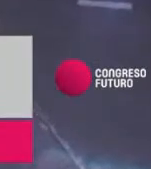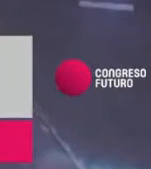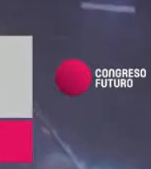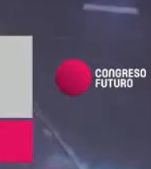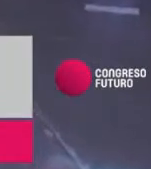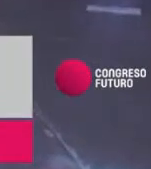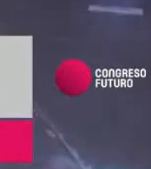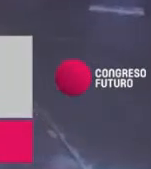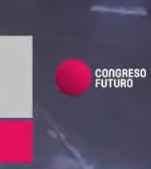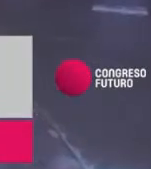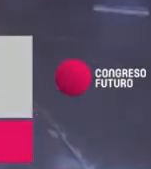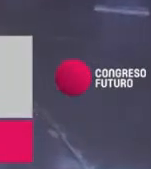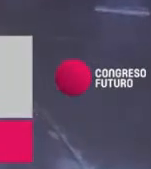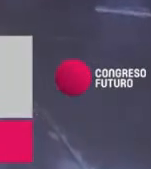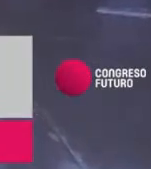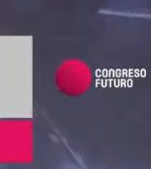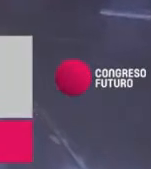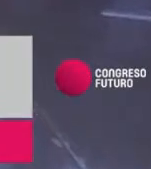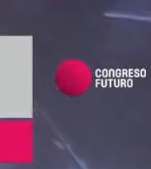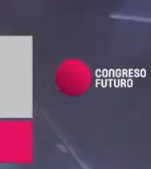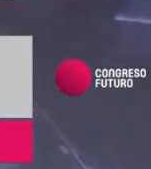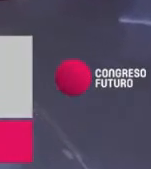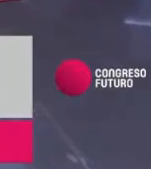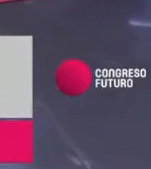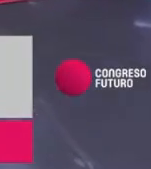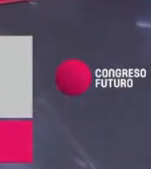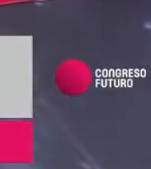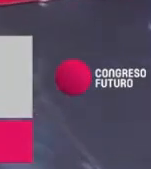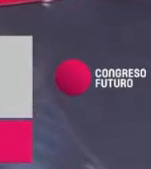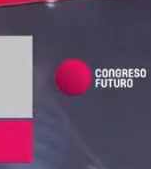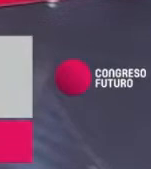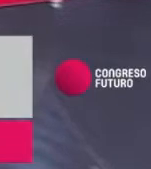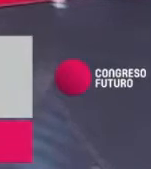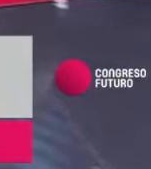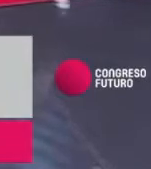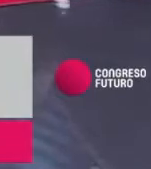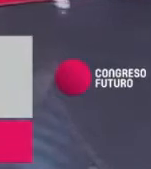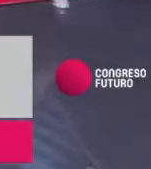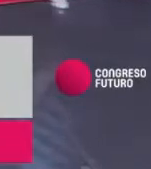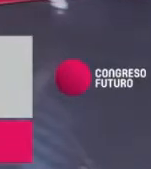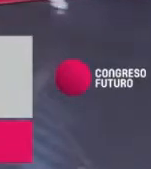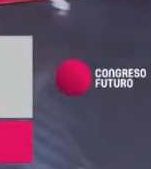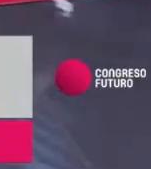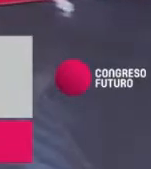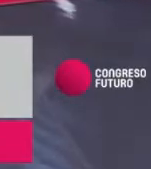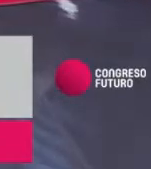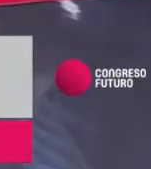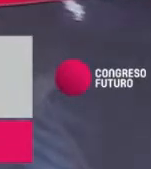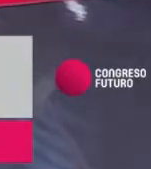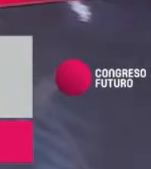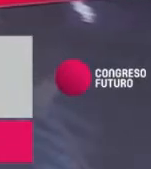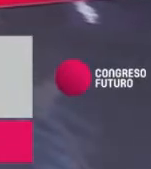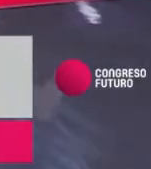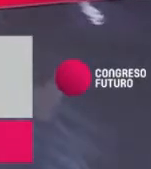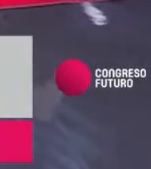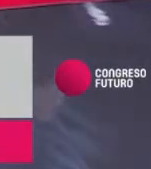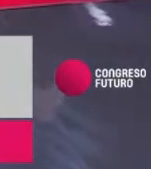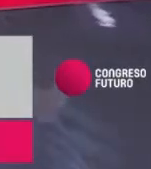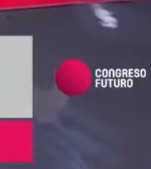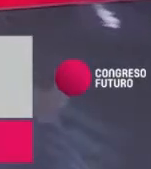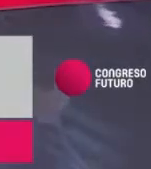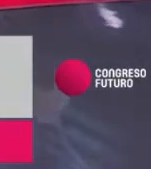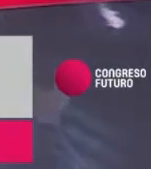mujeres están en el campo científico tecnológico. En este evento vamos a tener, por ejemplo, Mónica Retamal, que es una innovadora